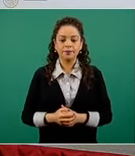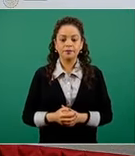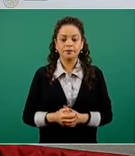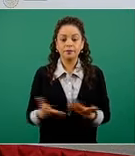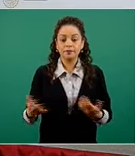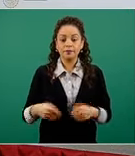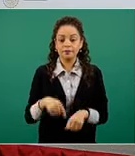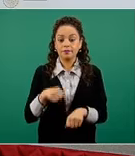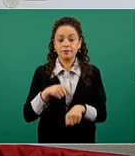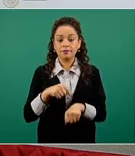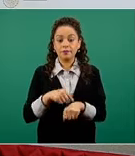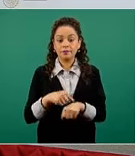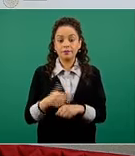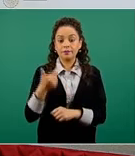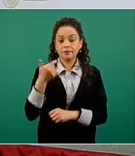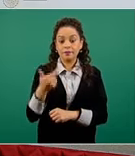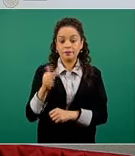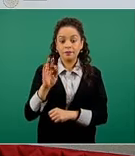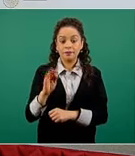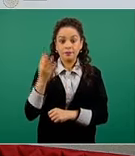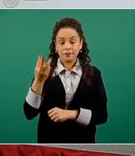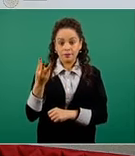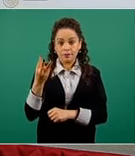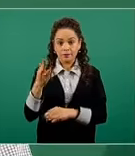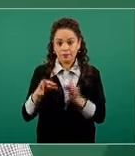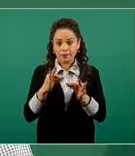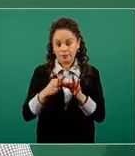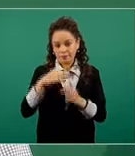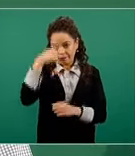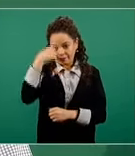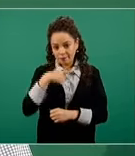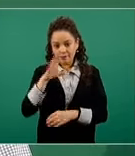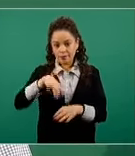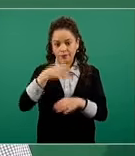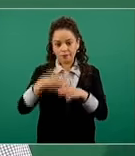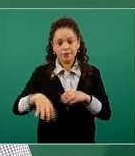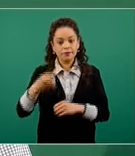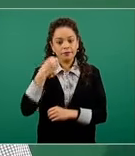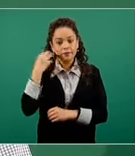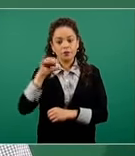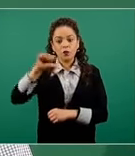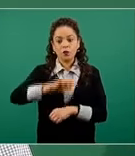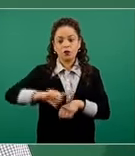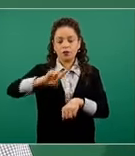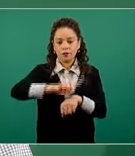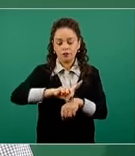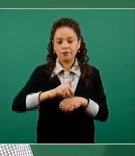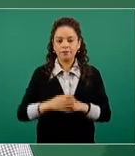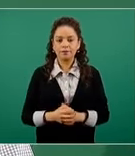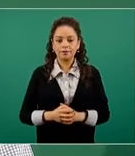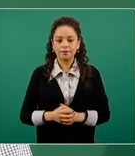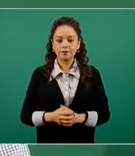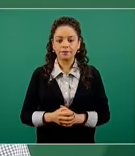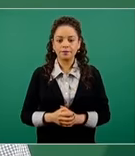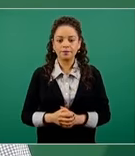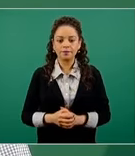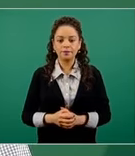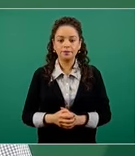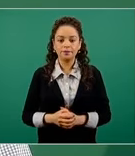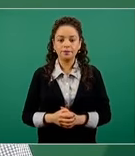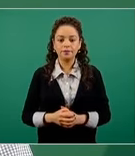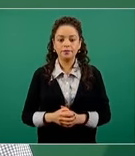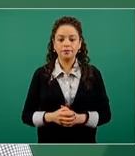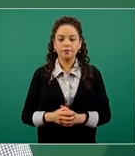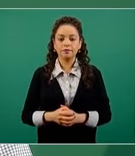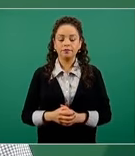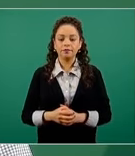son las 7:43 de la noche, daríamos por terminada nuestra conferencia del día de hoy. Esperamos que tengan un buen